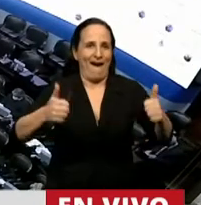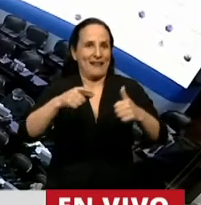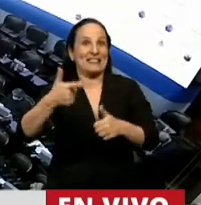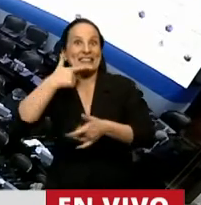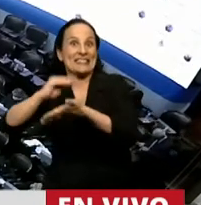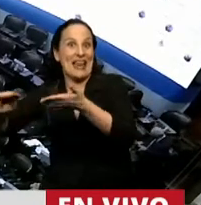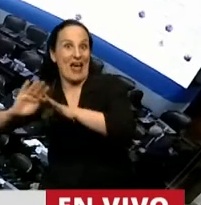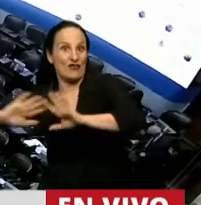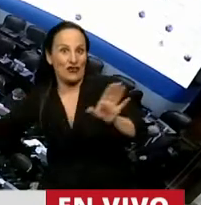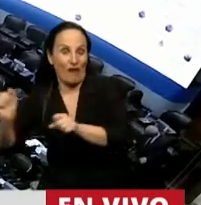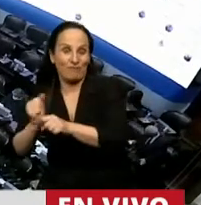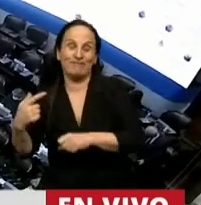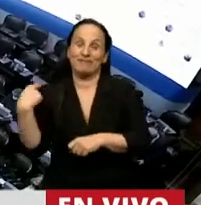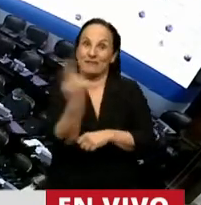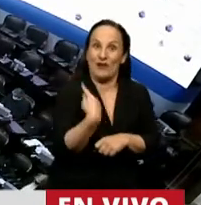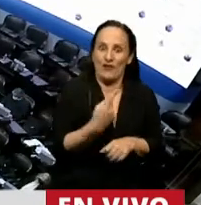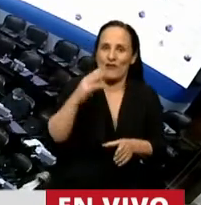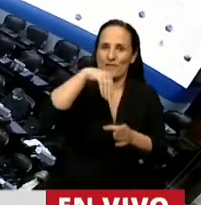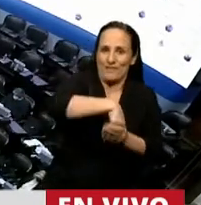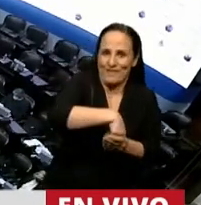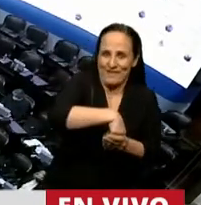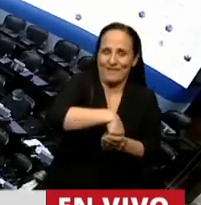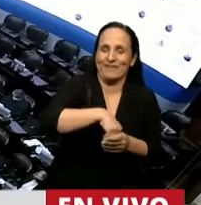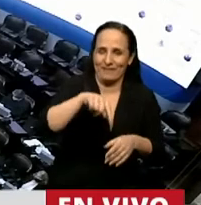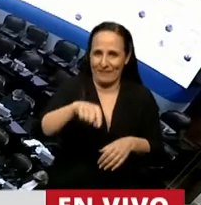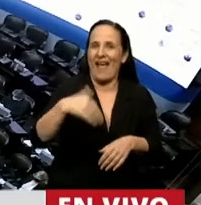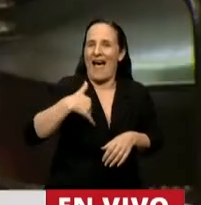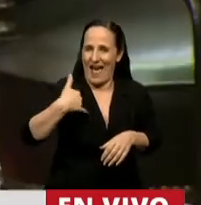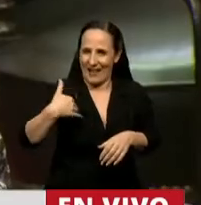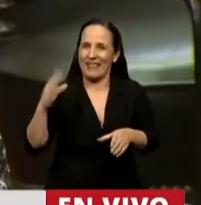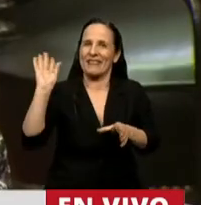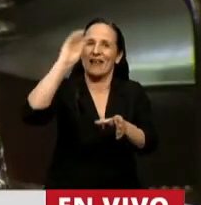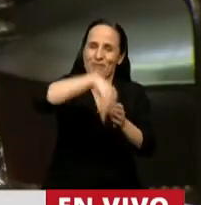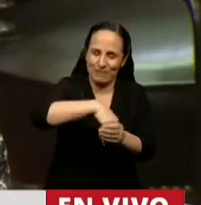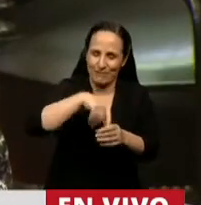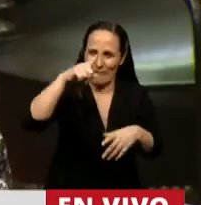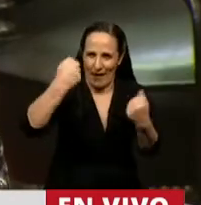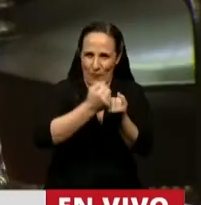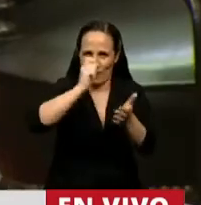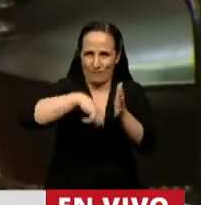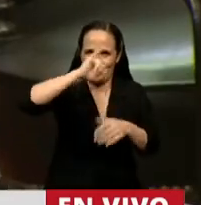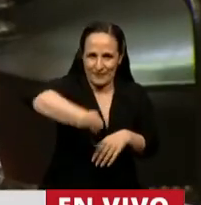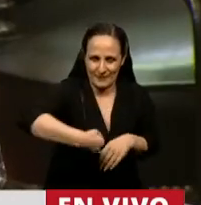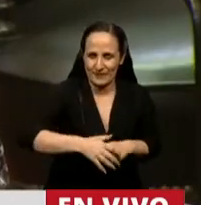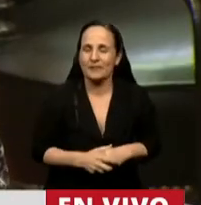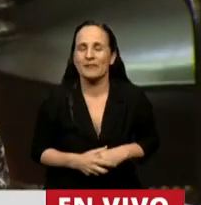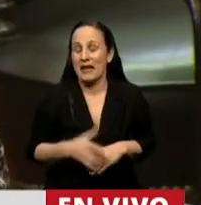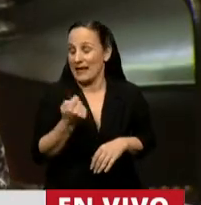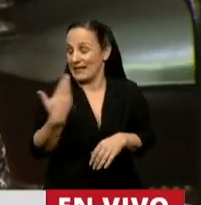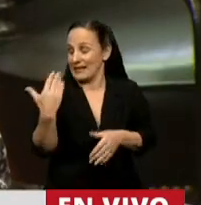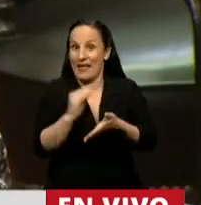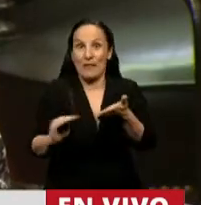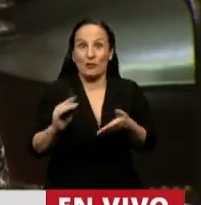Senado, sancionando la adhesión de Argentina al Acuerdo de Escazú. También sabemos, como decía recién el diputado